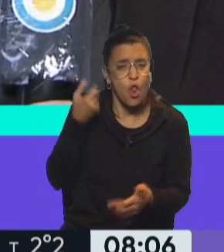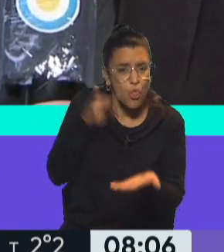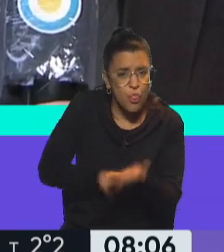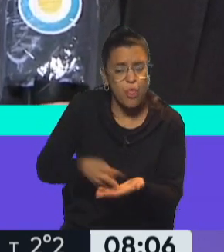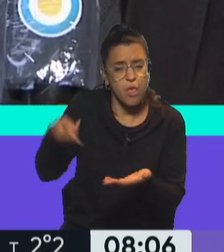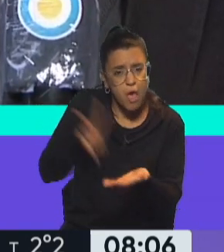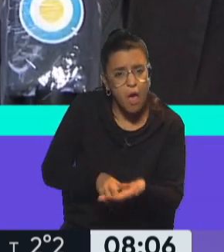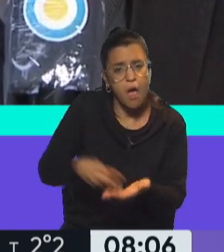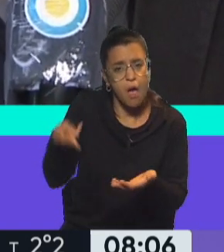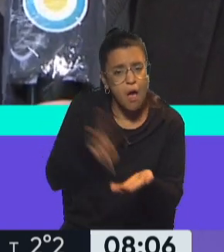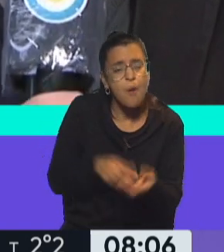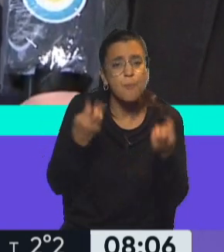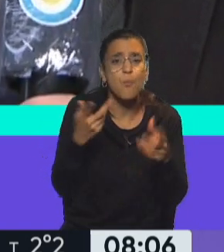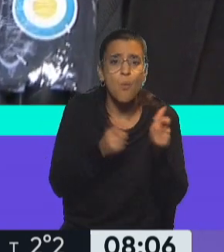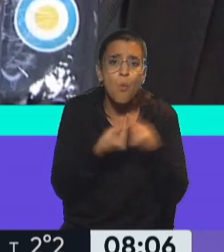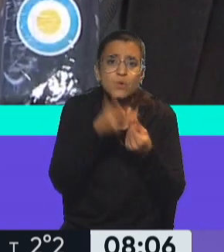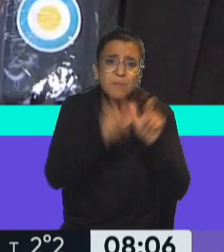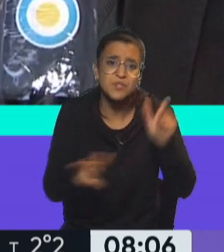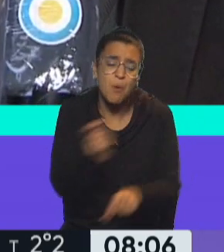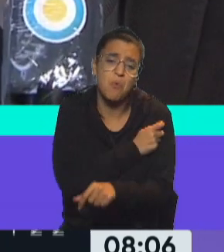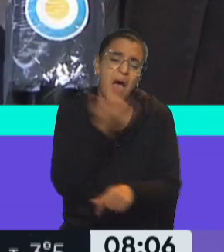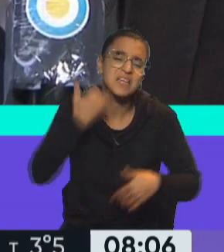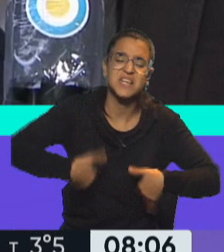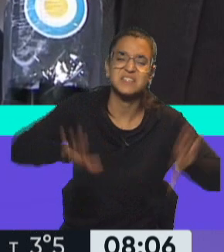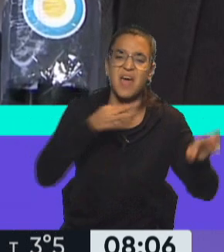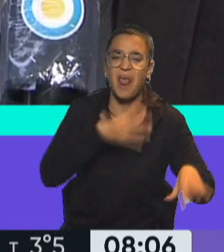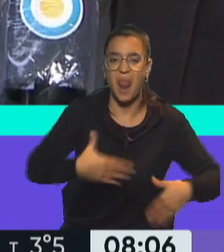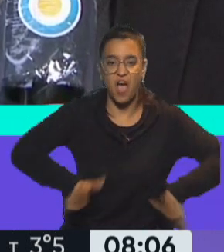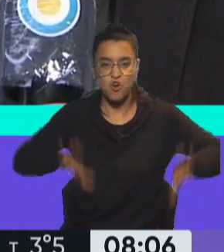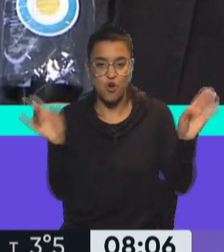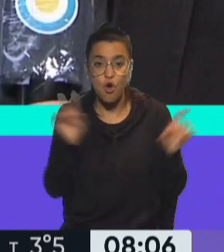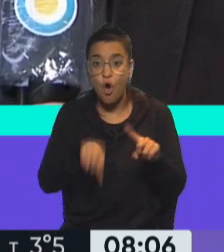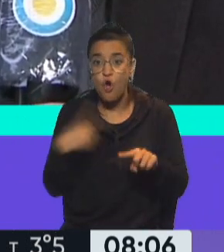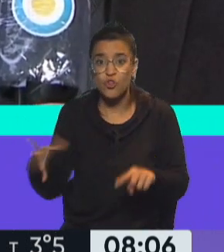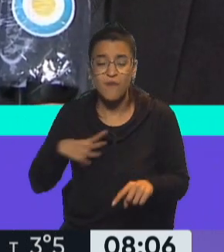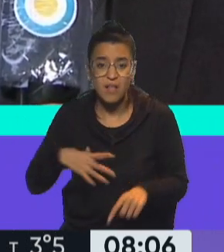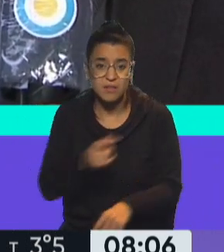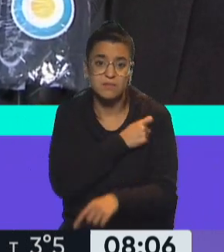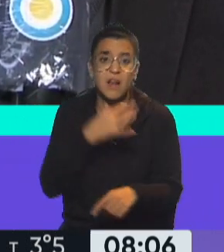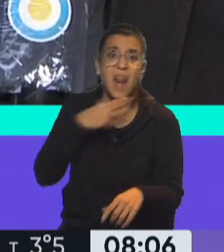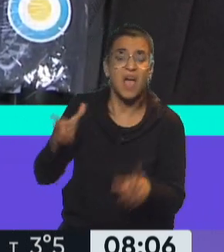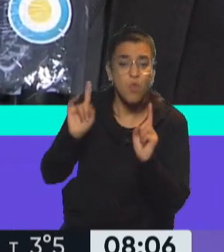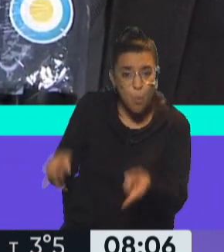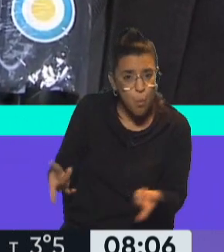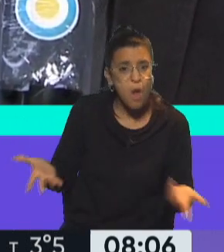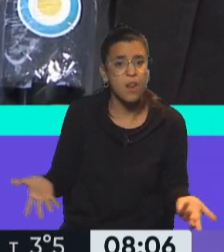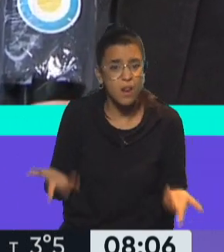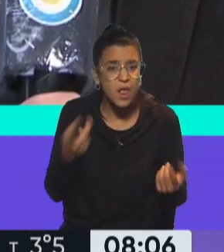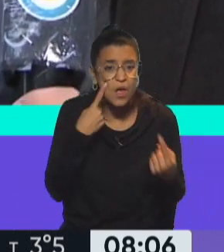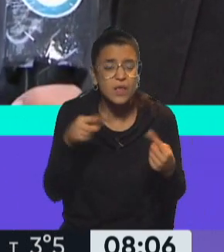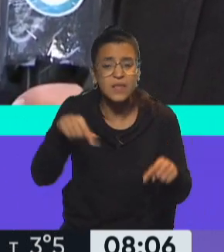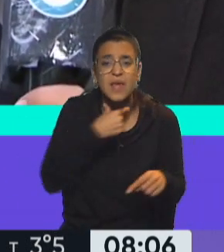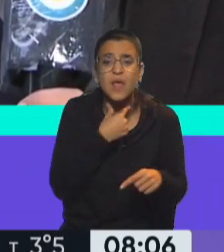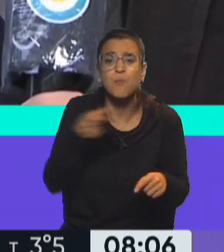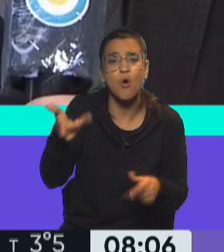mucha gente vacunada que piensa que a partir de ahora se puede relajar y están los que no están vacunados y se relajan igual. Digo, los queremos escuchar,